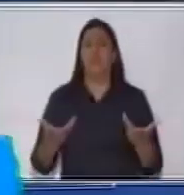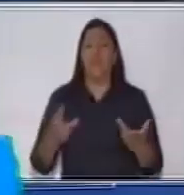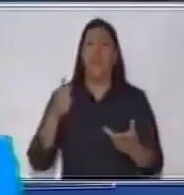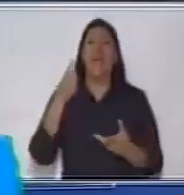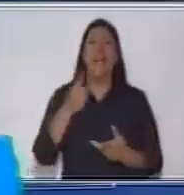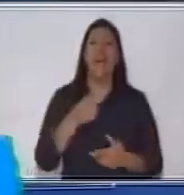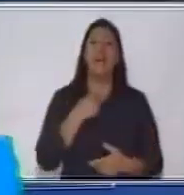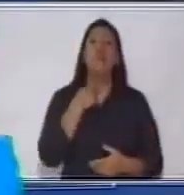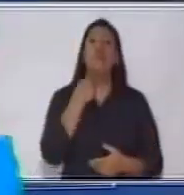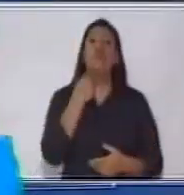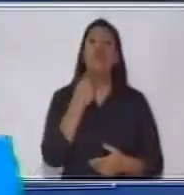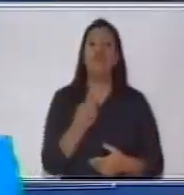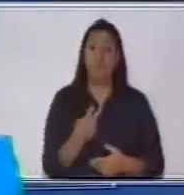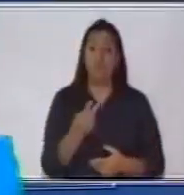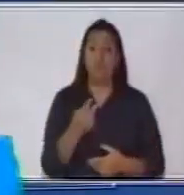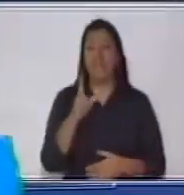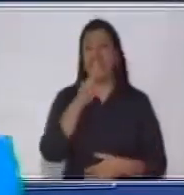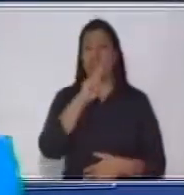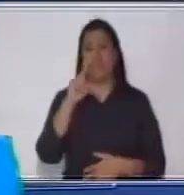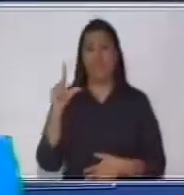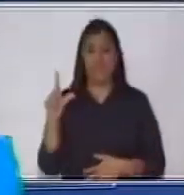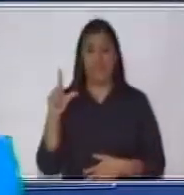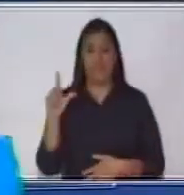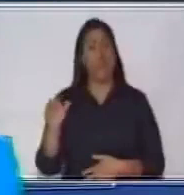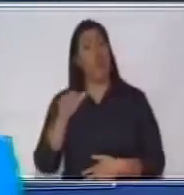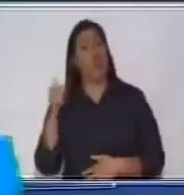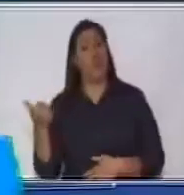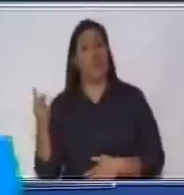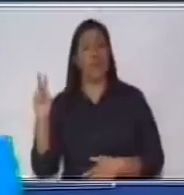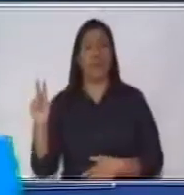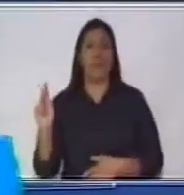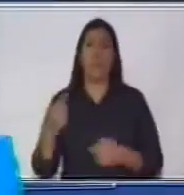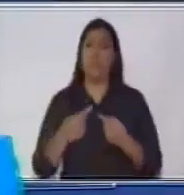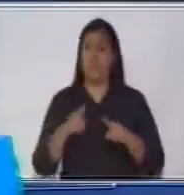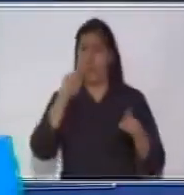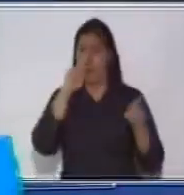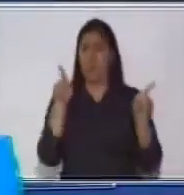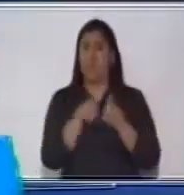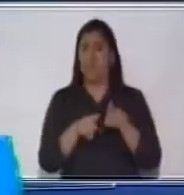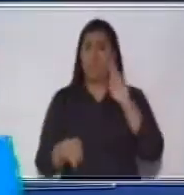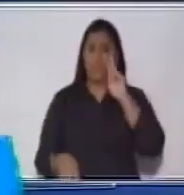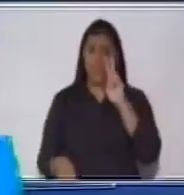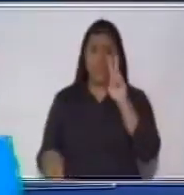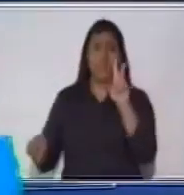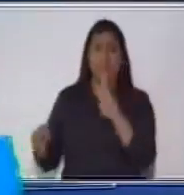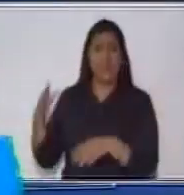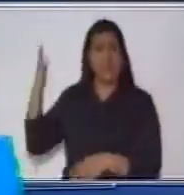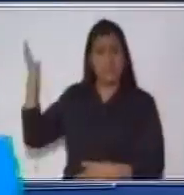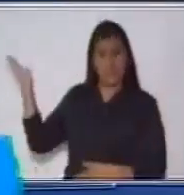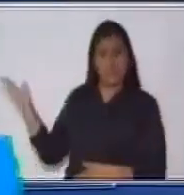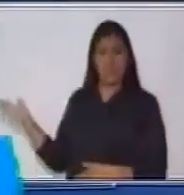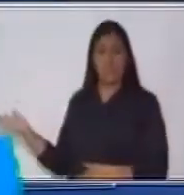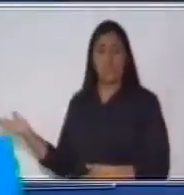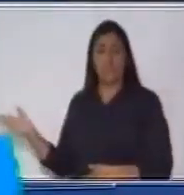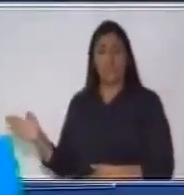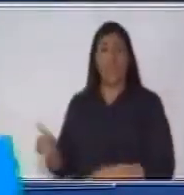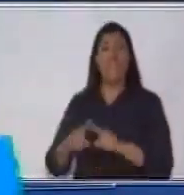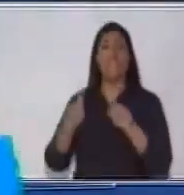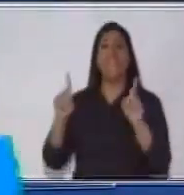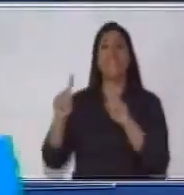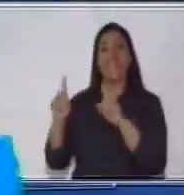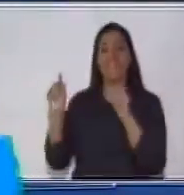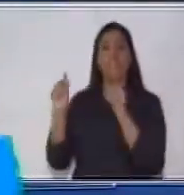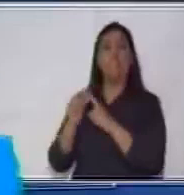sonido de la Y y la Y, pero también si te das cuenta se van acumulando ciertas